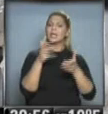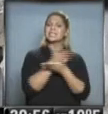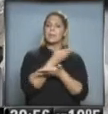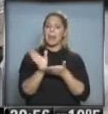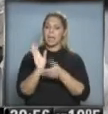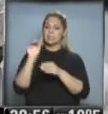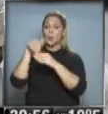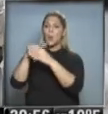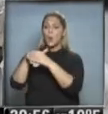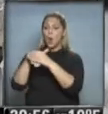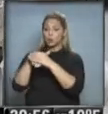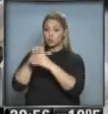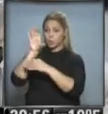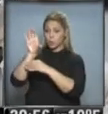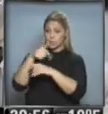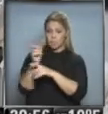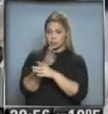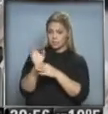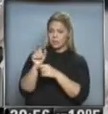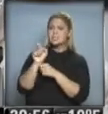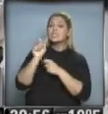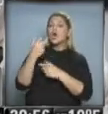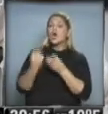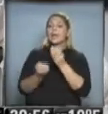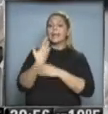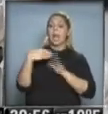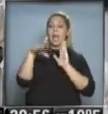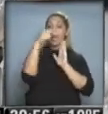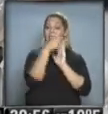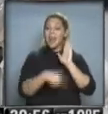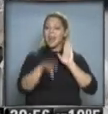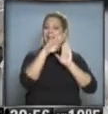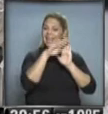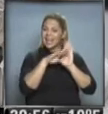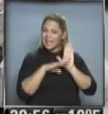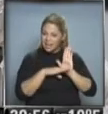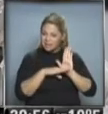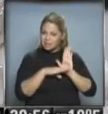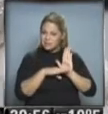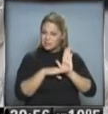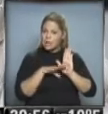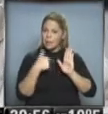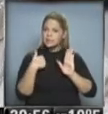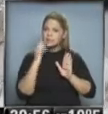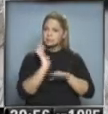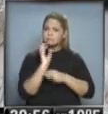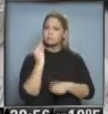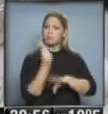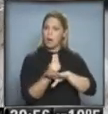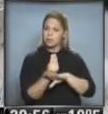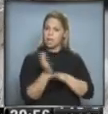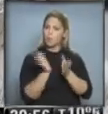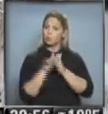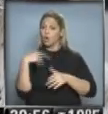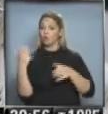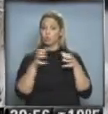en muchos opositores sino conformar una lista más más más representativa con otros partidos